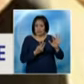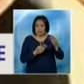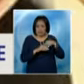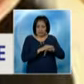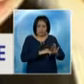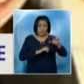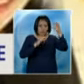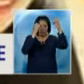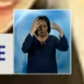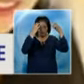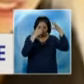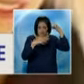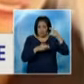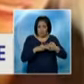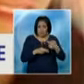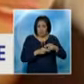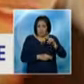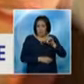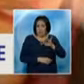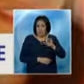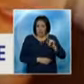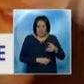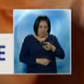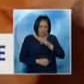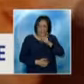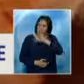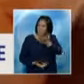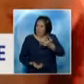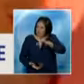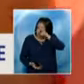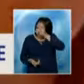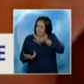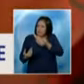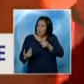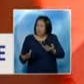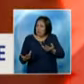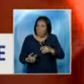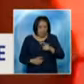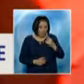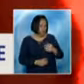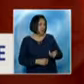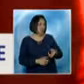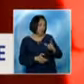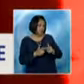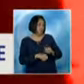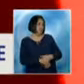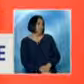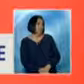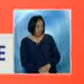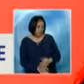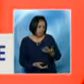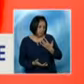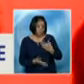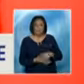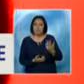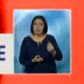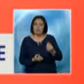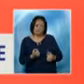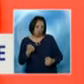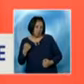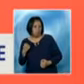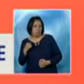interior de la discoteca Macondos. Ella le reclamó una infidelidad. Él, borracho, no tuvo mejor idea que callarla de